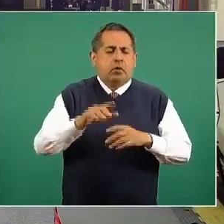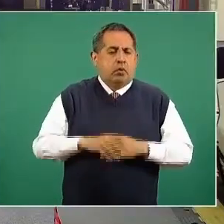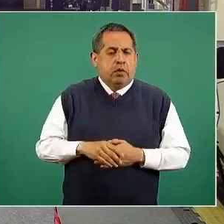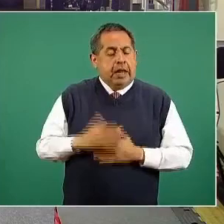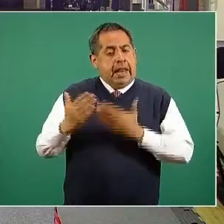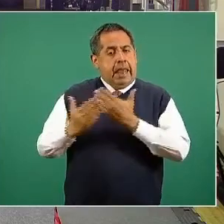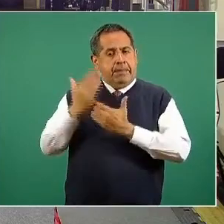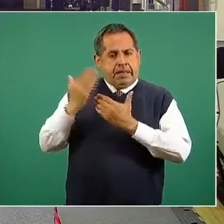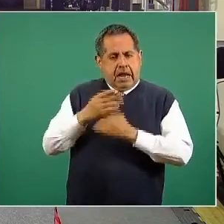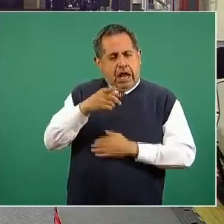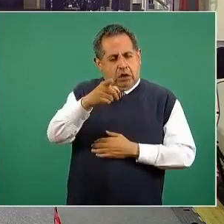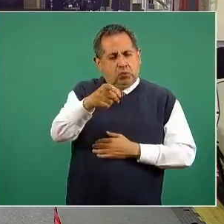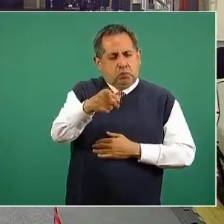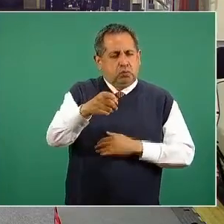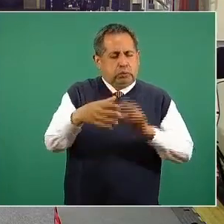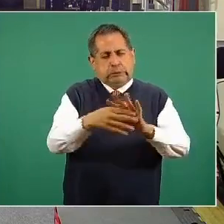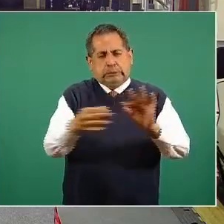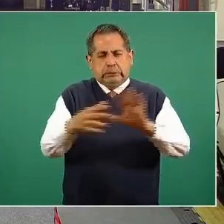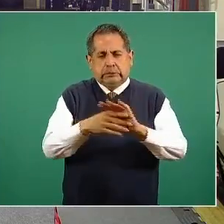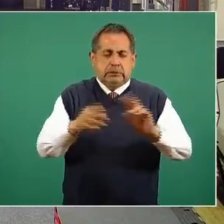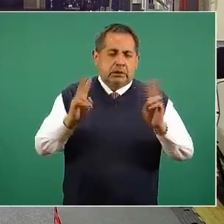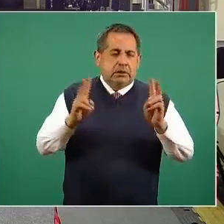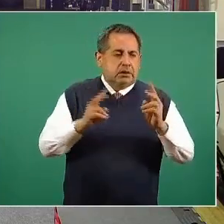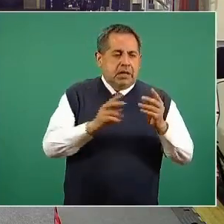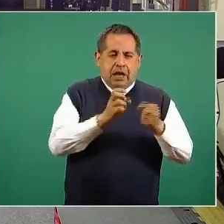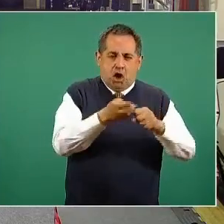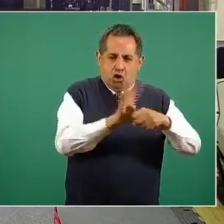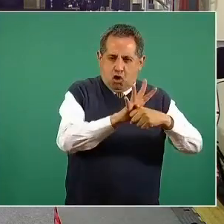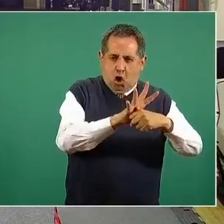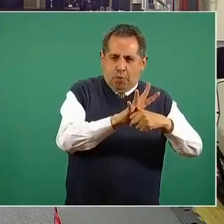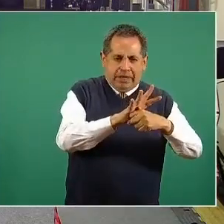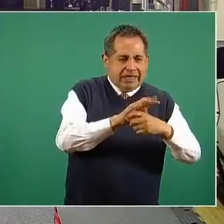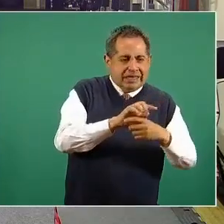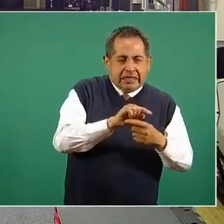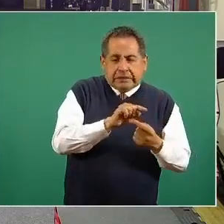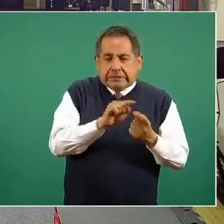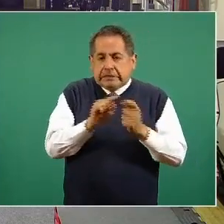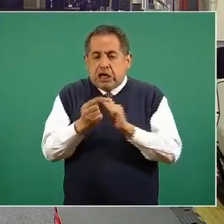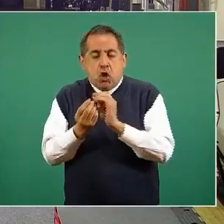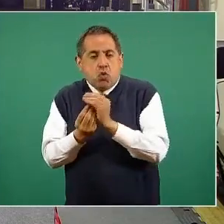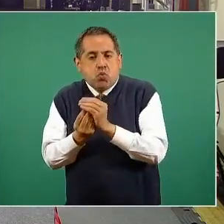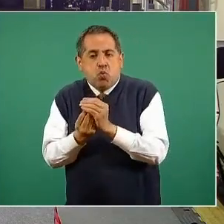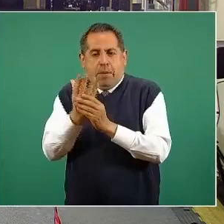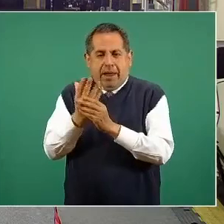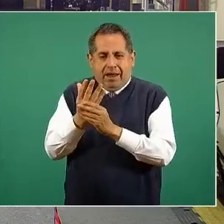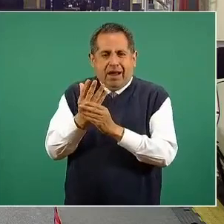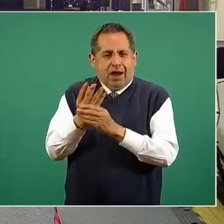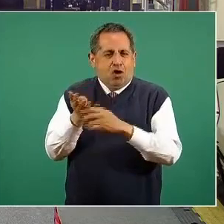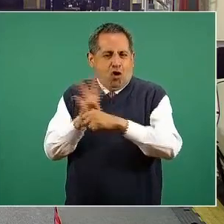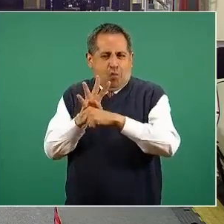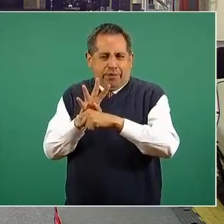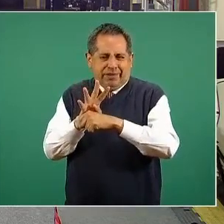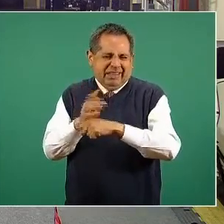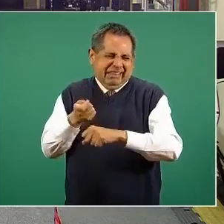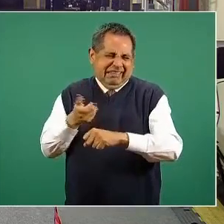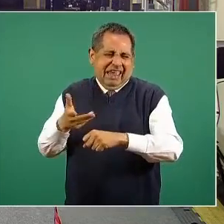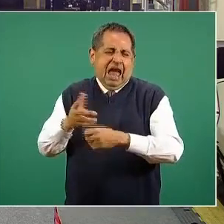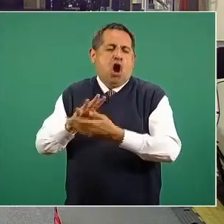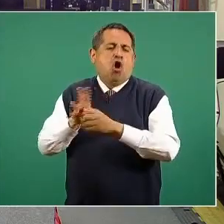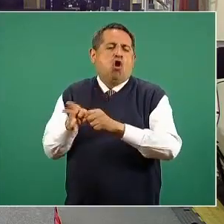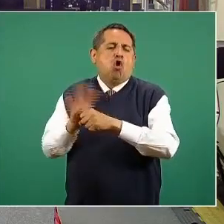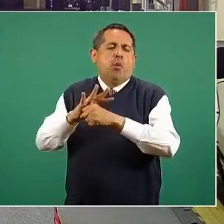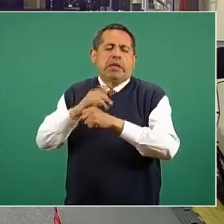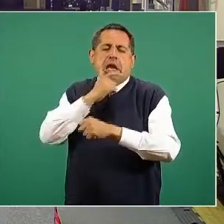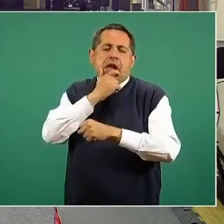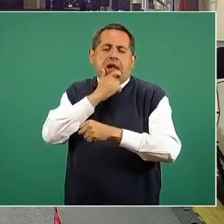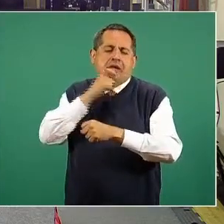cuando usted explicaba el tema de esta nueva variante de este coronavirus que le llaman inglesa,